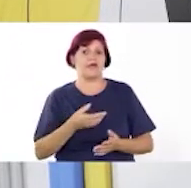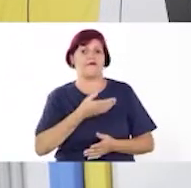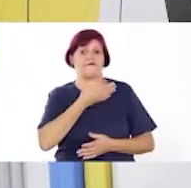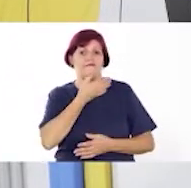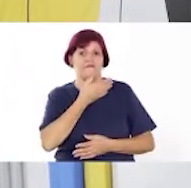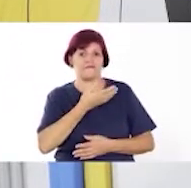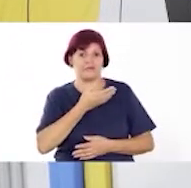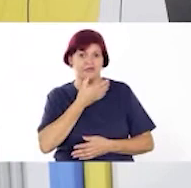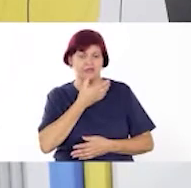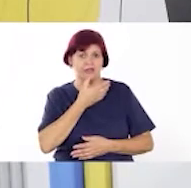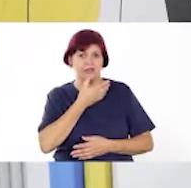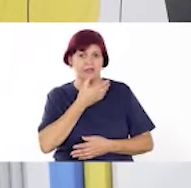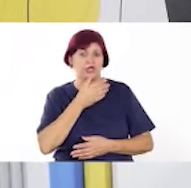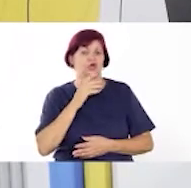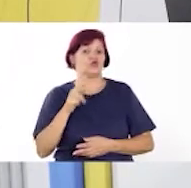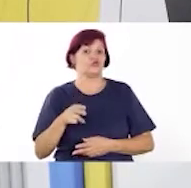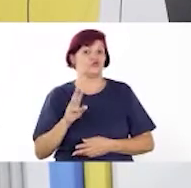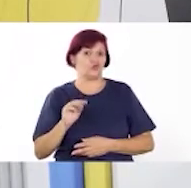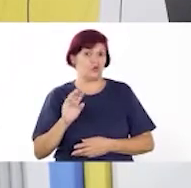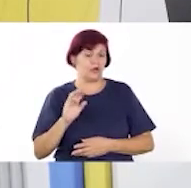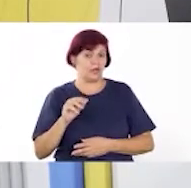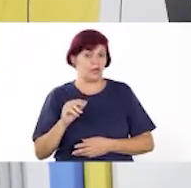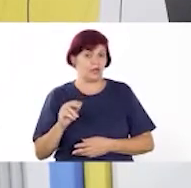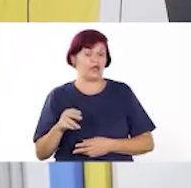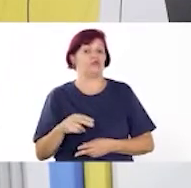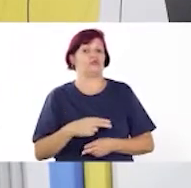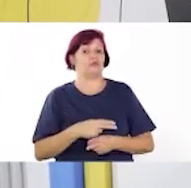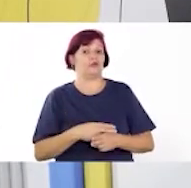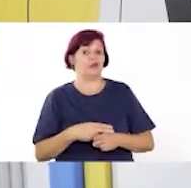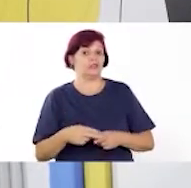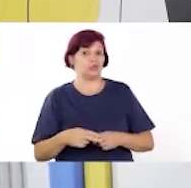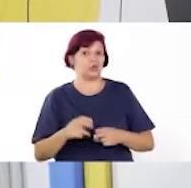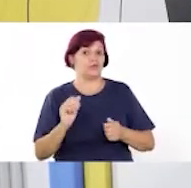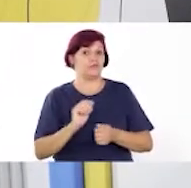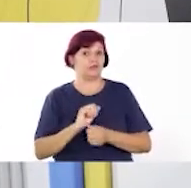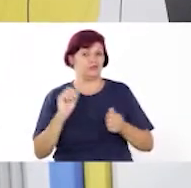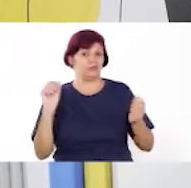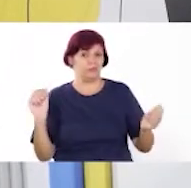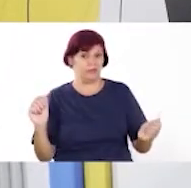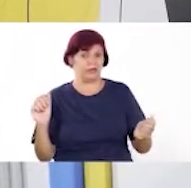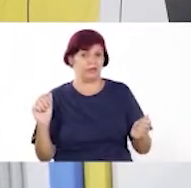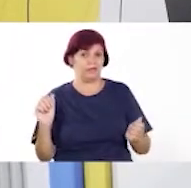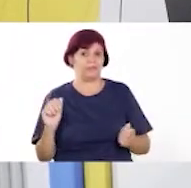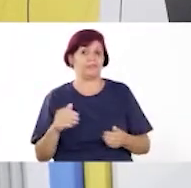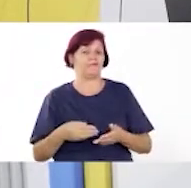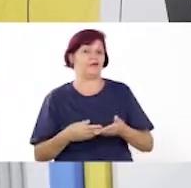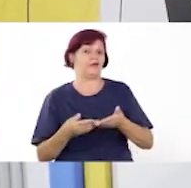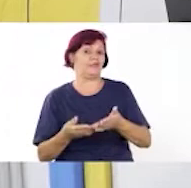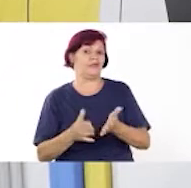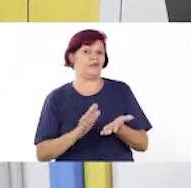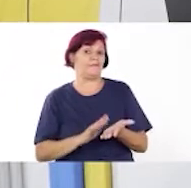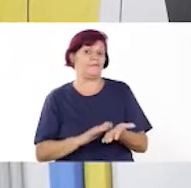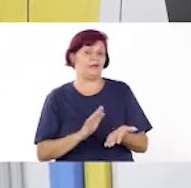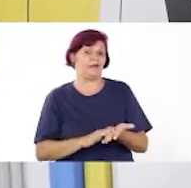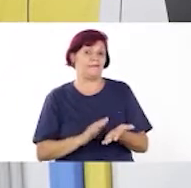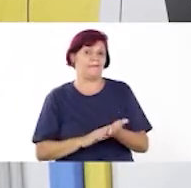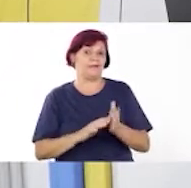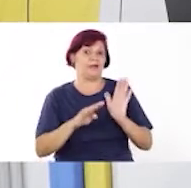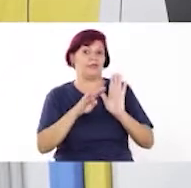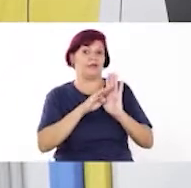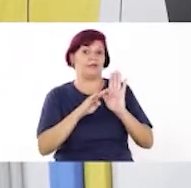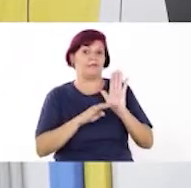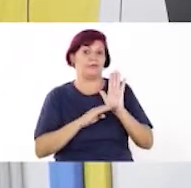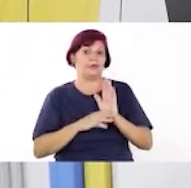caso de Fidel Castro, que con su alegato de autodefensa, conocido como La historia me absorberá, dejará